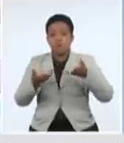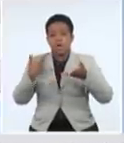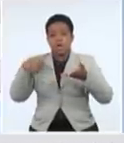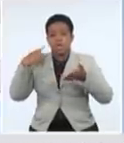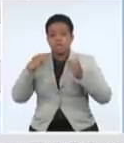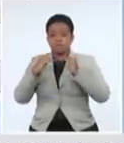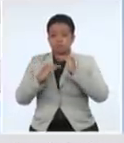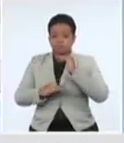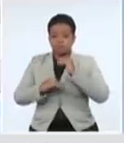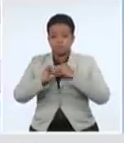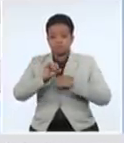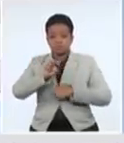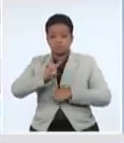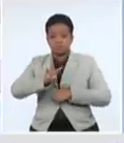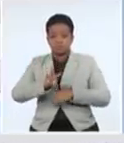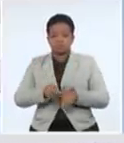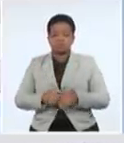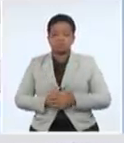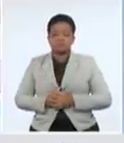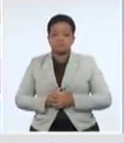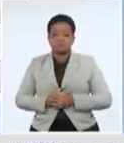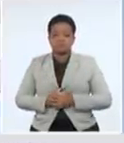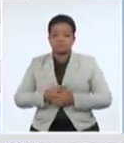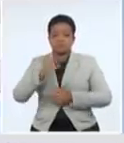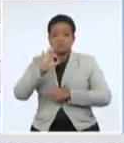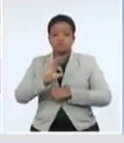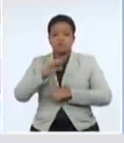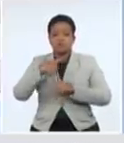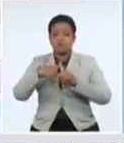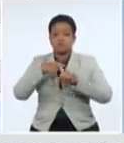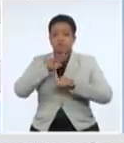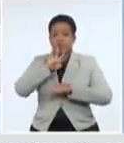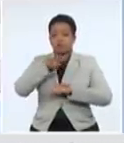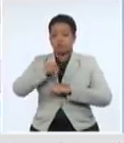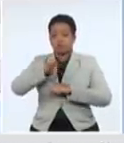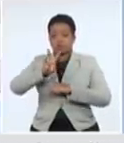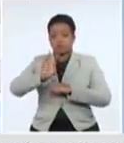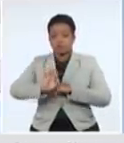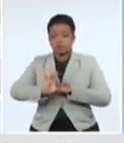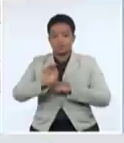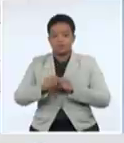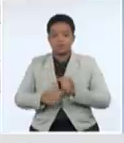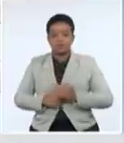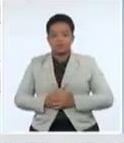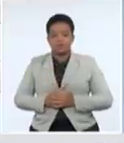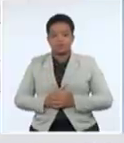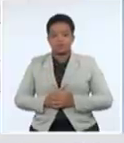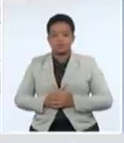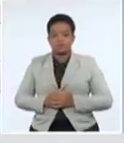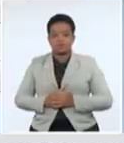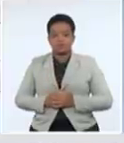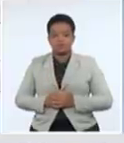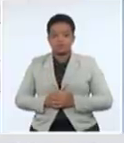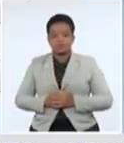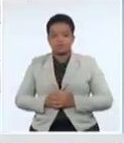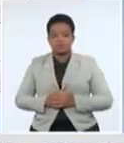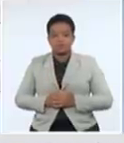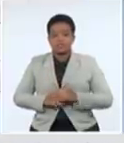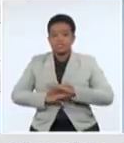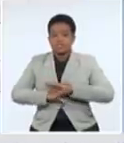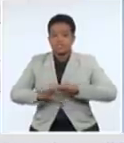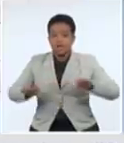anterior y una positividad del 4,3%. De esta forma, ya en Cuba se han